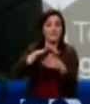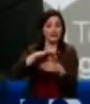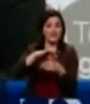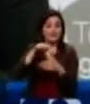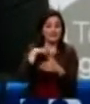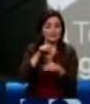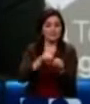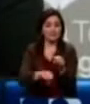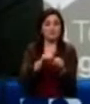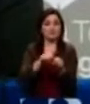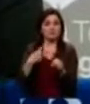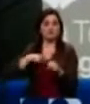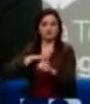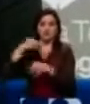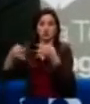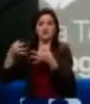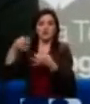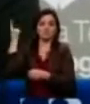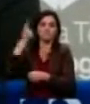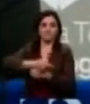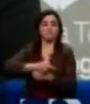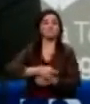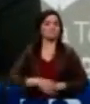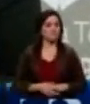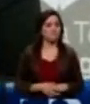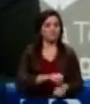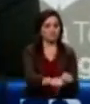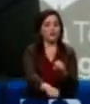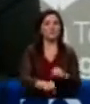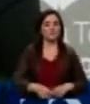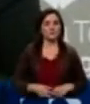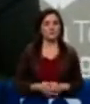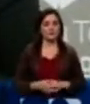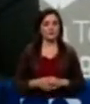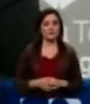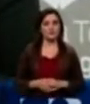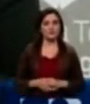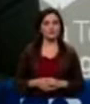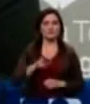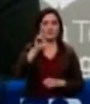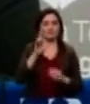tenemos ya la orden judicial para la destrucción de